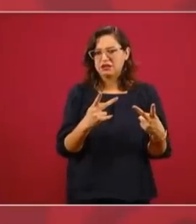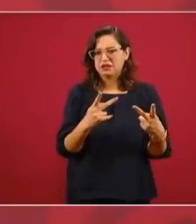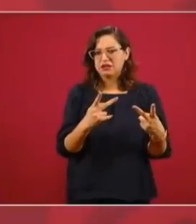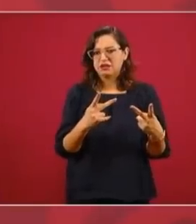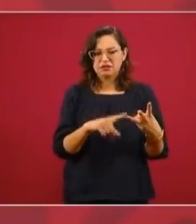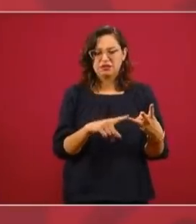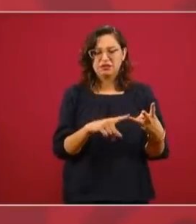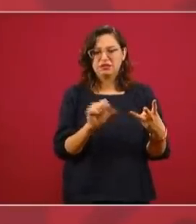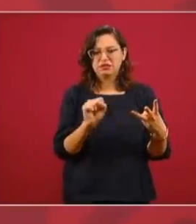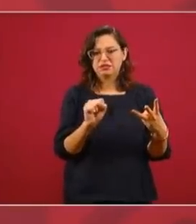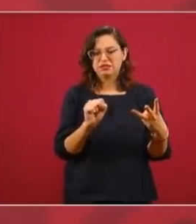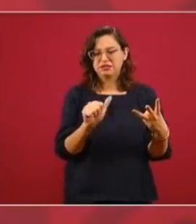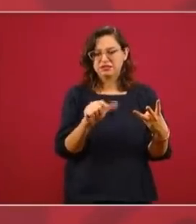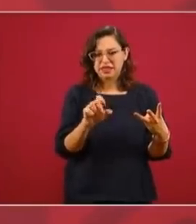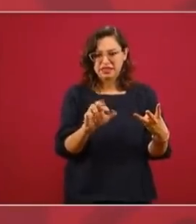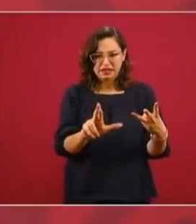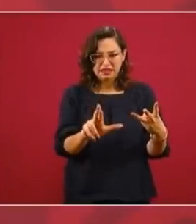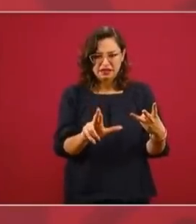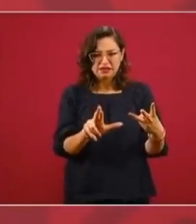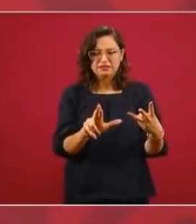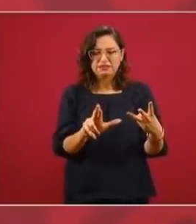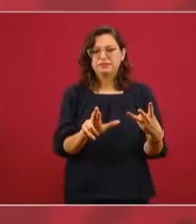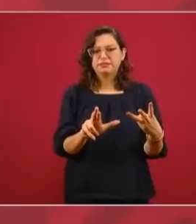es en Agricultura,